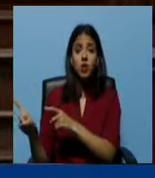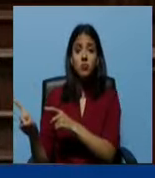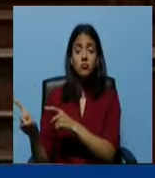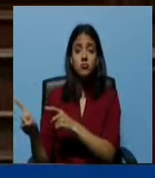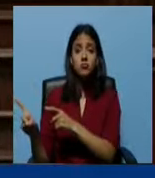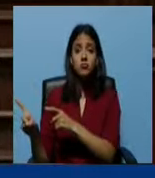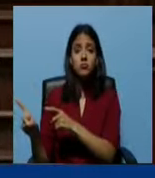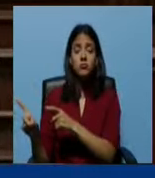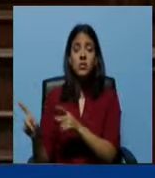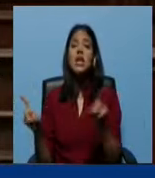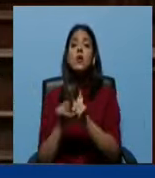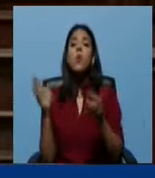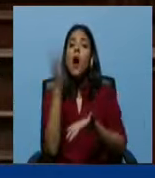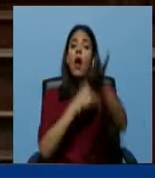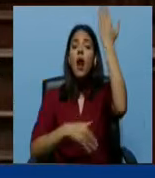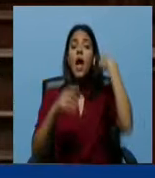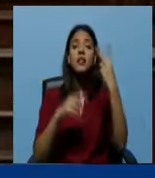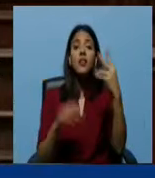como tuvimos en el 2000.